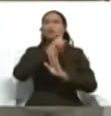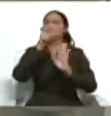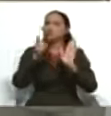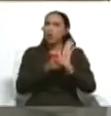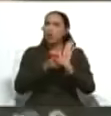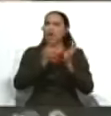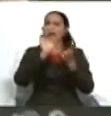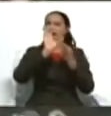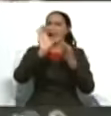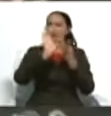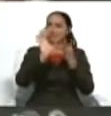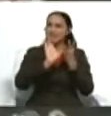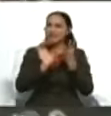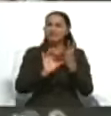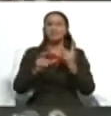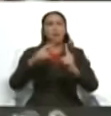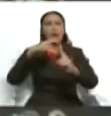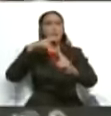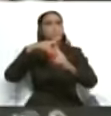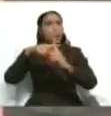características y sus virtudes.